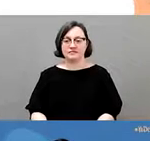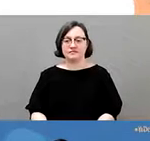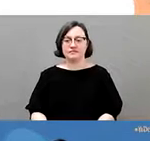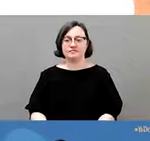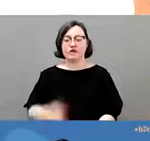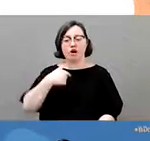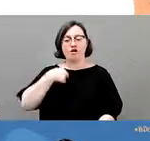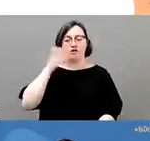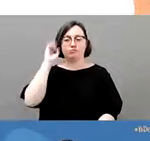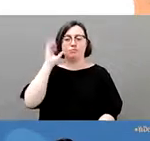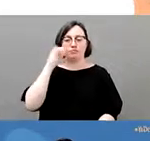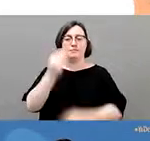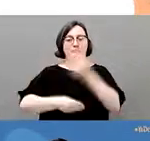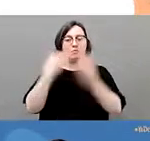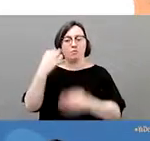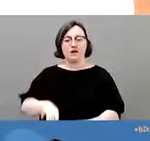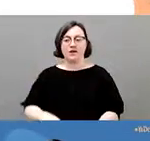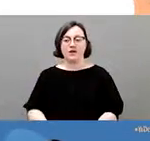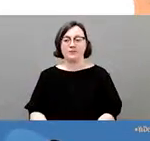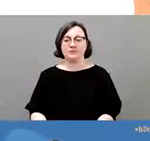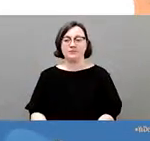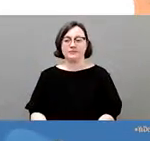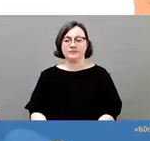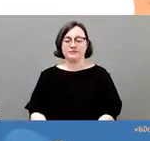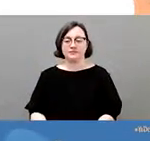puedo hacerlo. La mujer